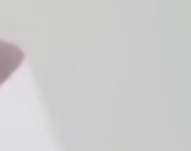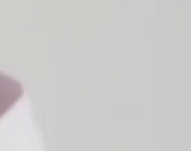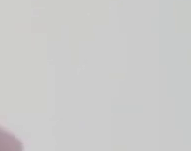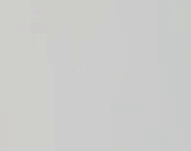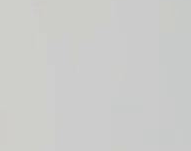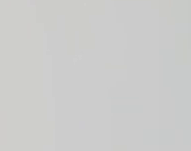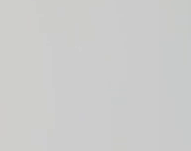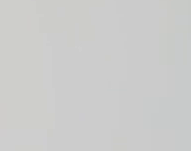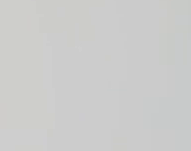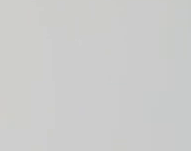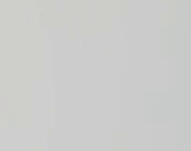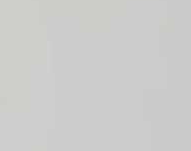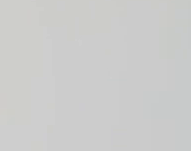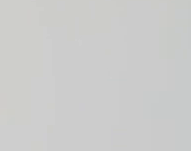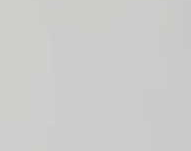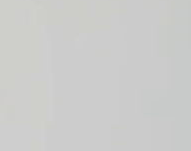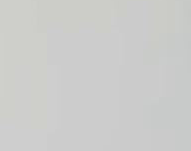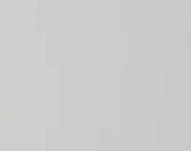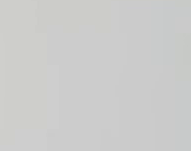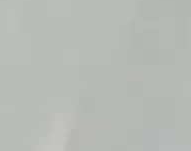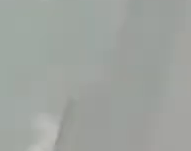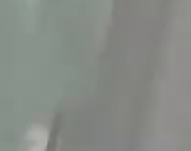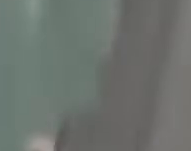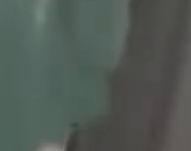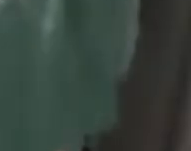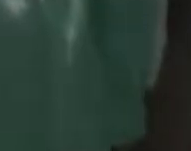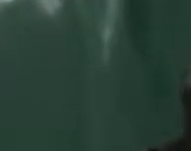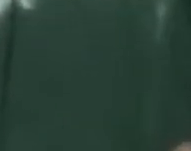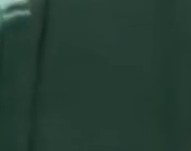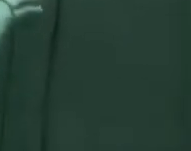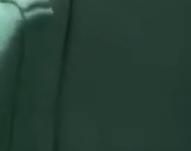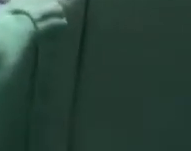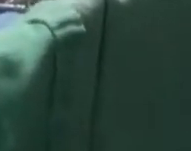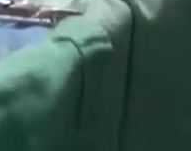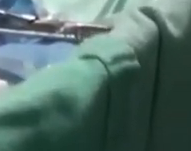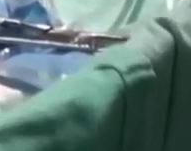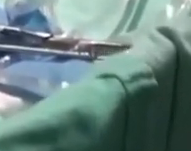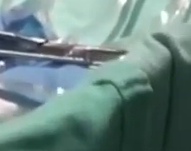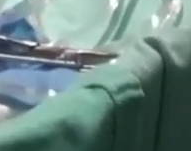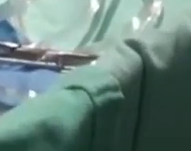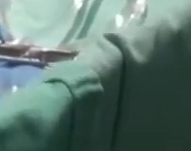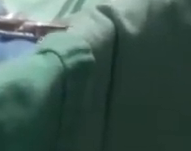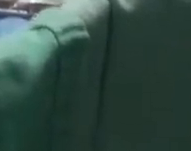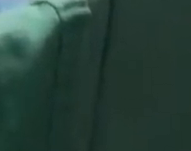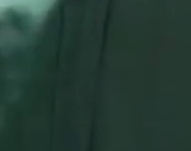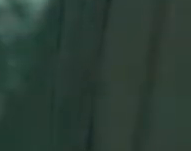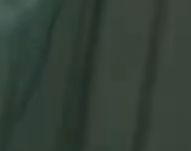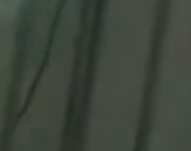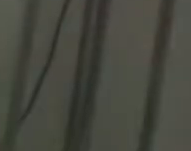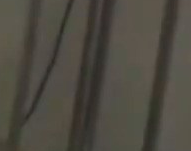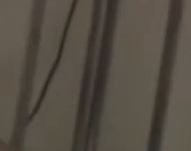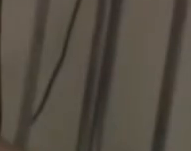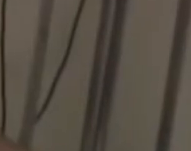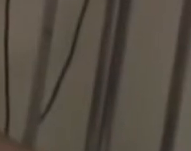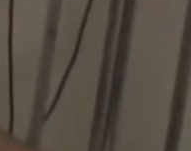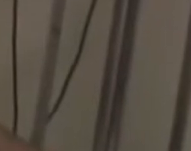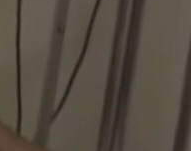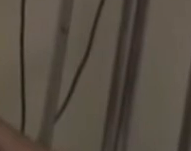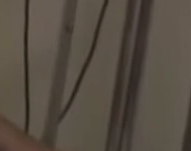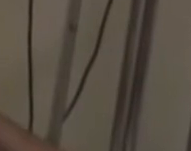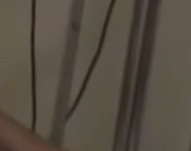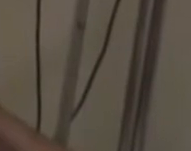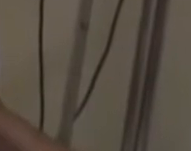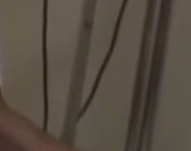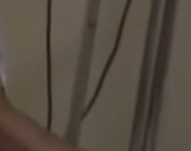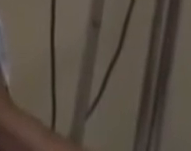Dejas a quien amas en tu hogar. Una nueva vida está por comenzar y tus manos